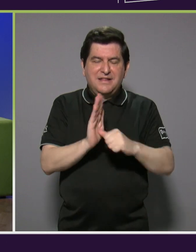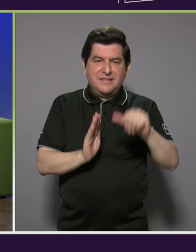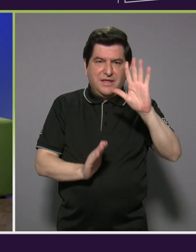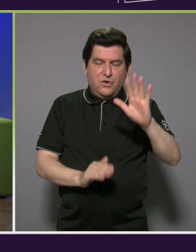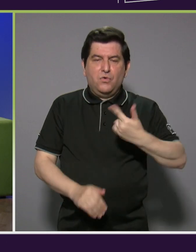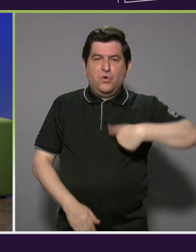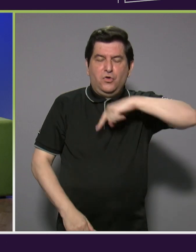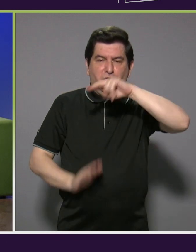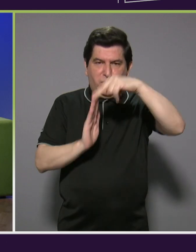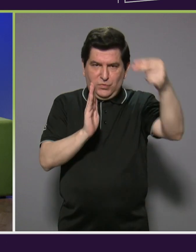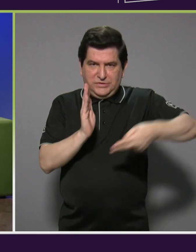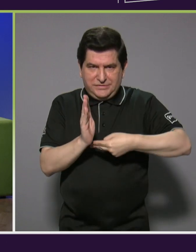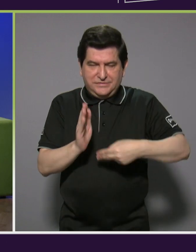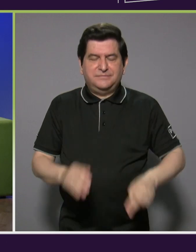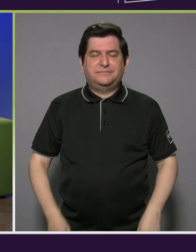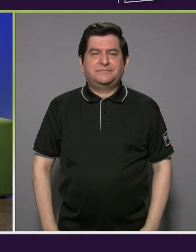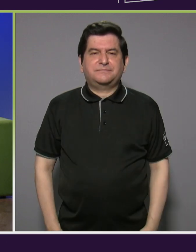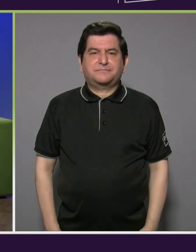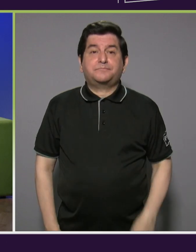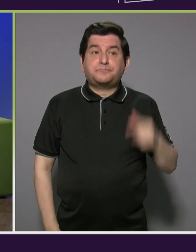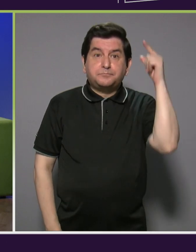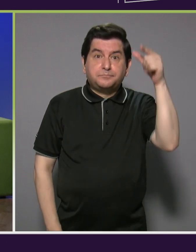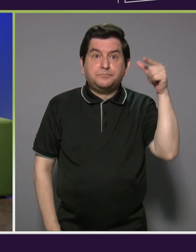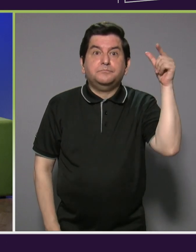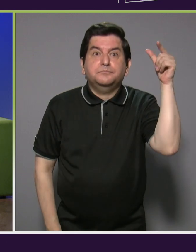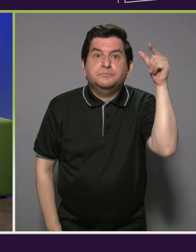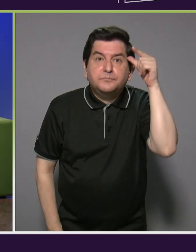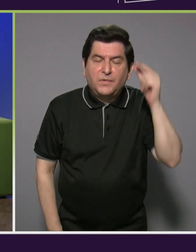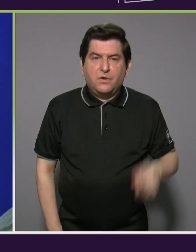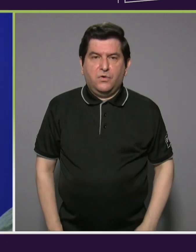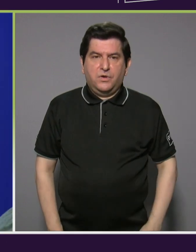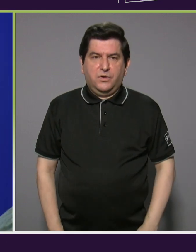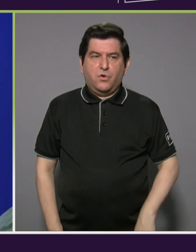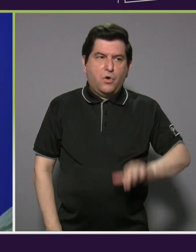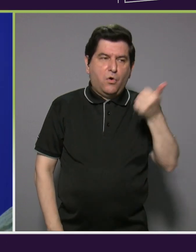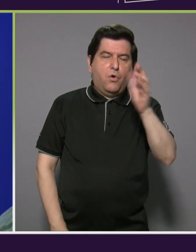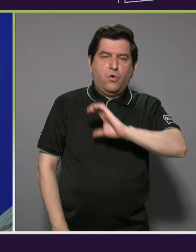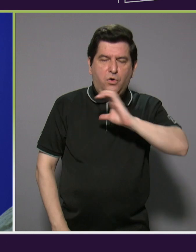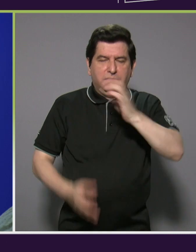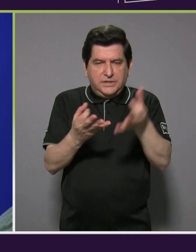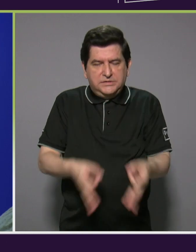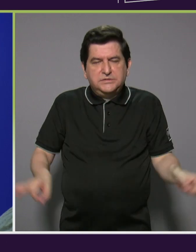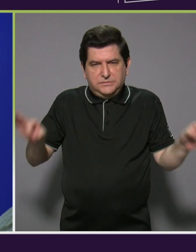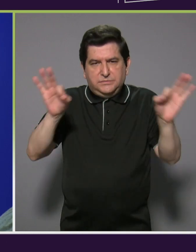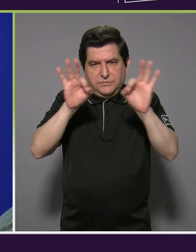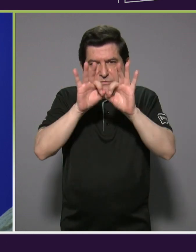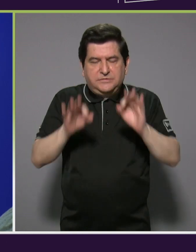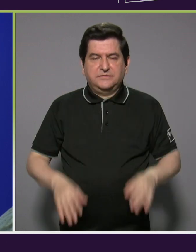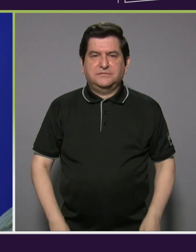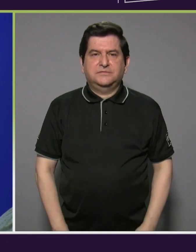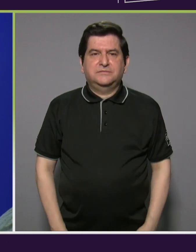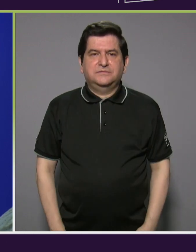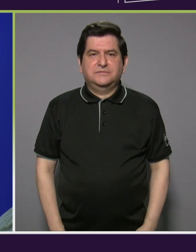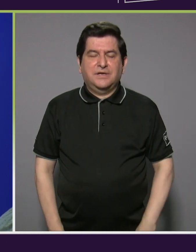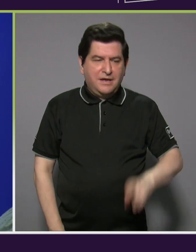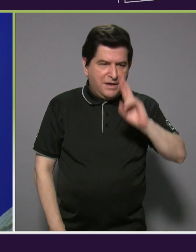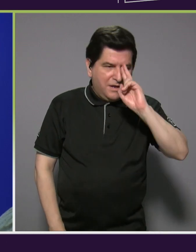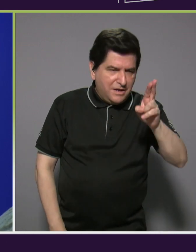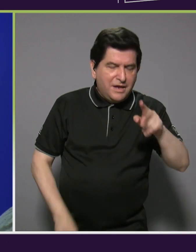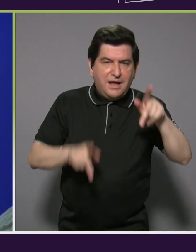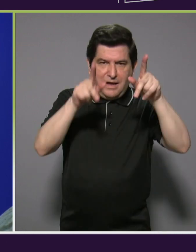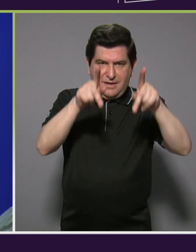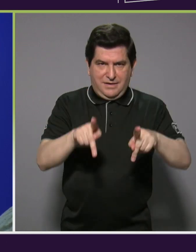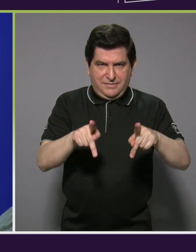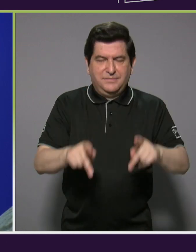nuestra convención, y por supuesto que toma otro aspecto fundamental, que es el reconocimiento de las